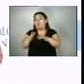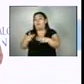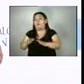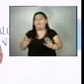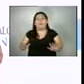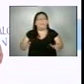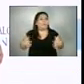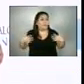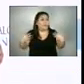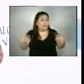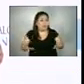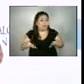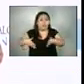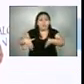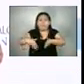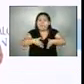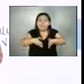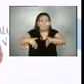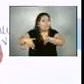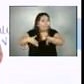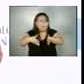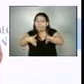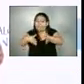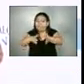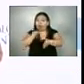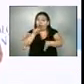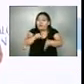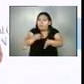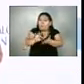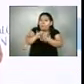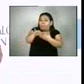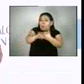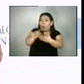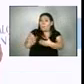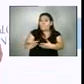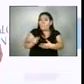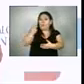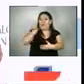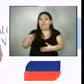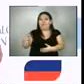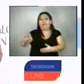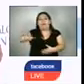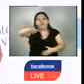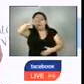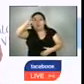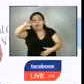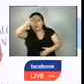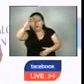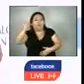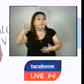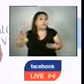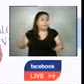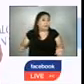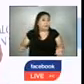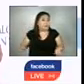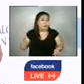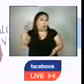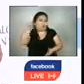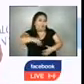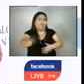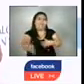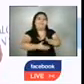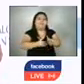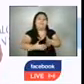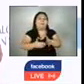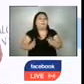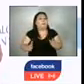el problema de las calles. Este es el primer proyecto que la Dirección de Obras Municipales inicia.